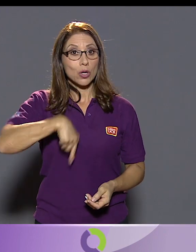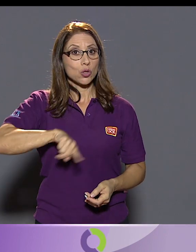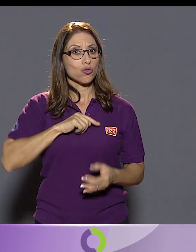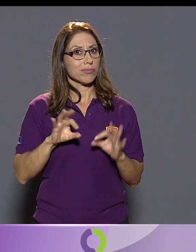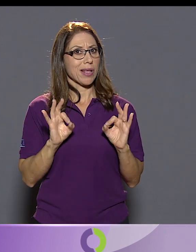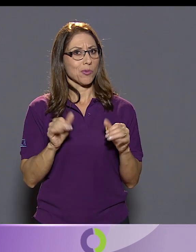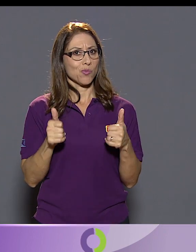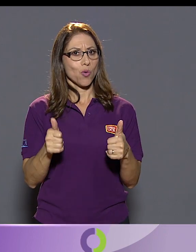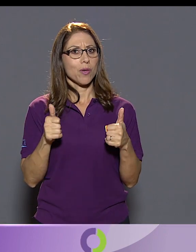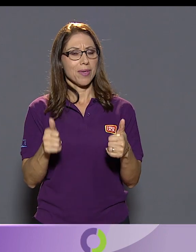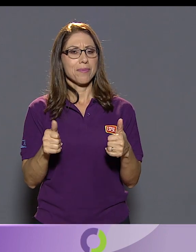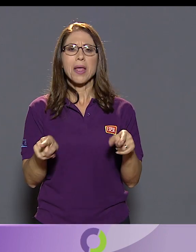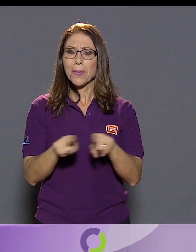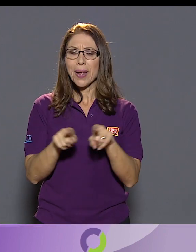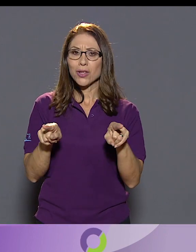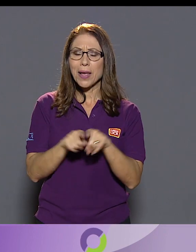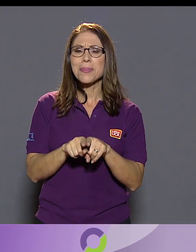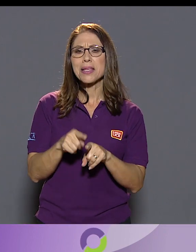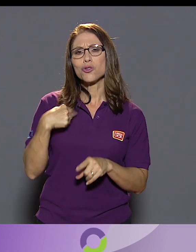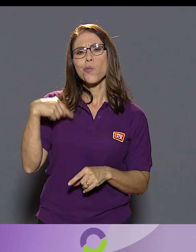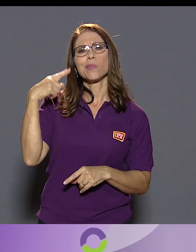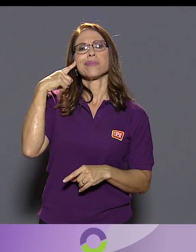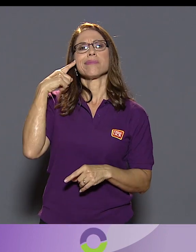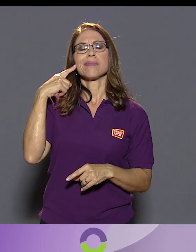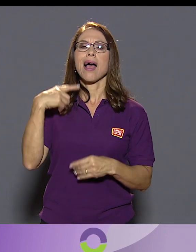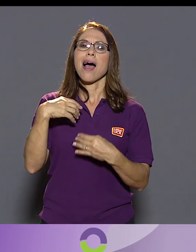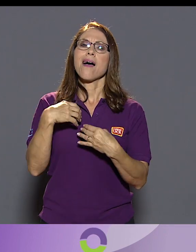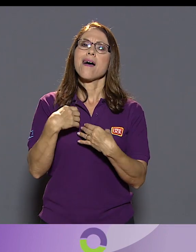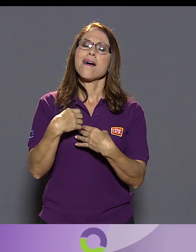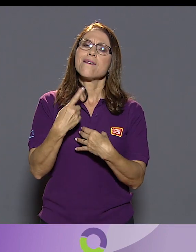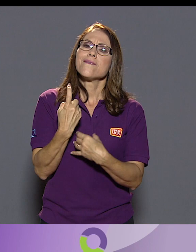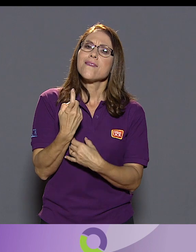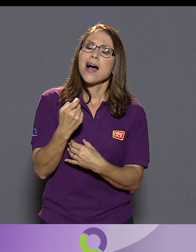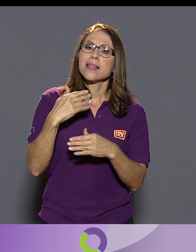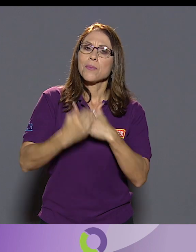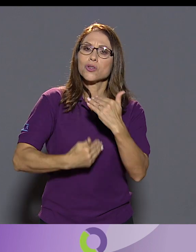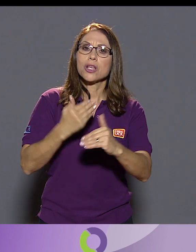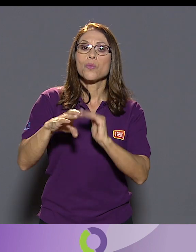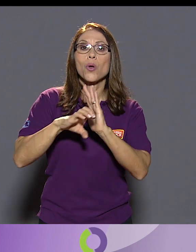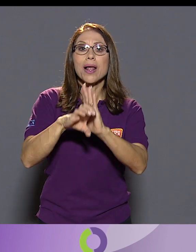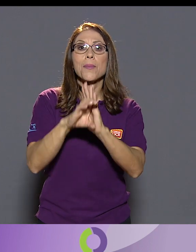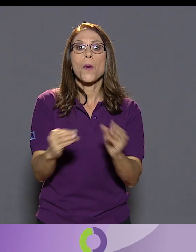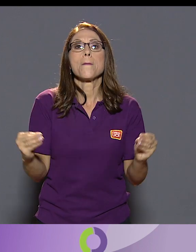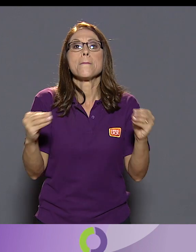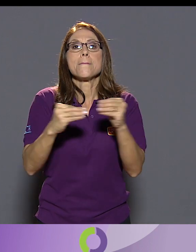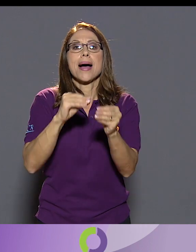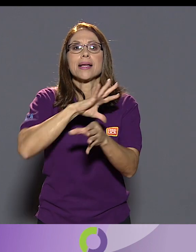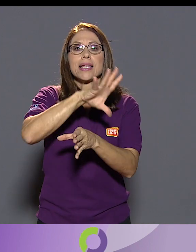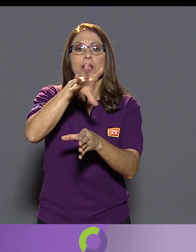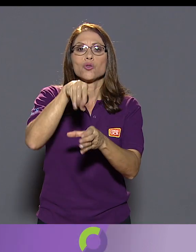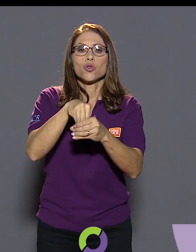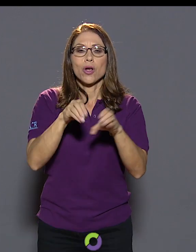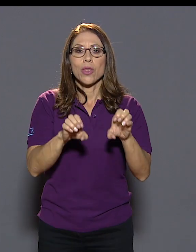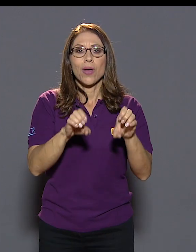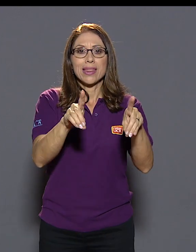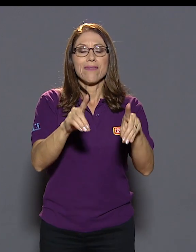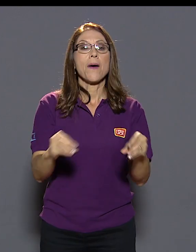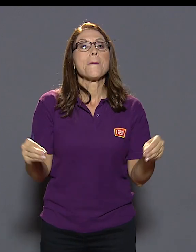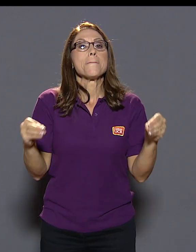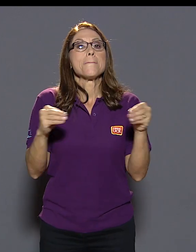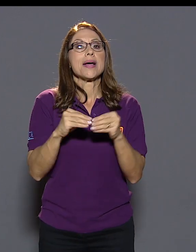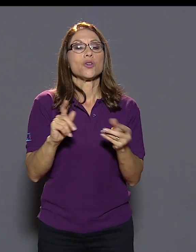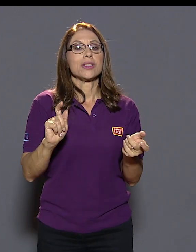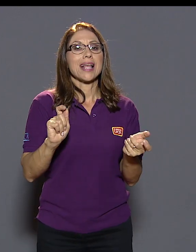estamos muy bien, también considero que hacen falta procesos como mayor inclusión educativa, mayores